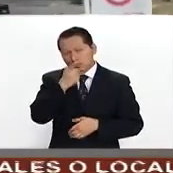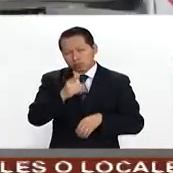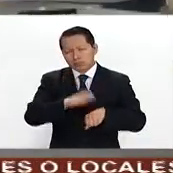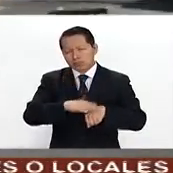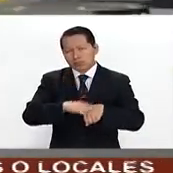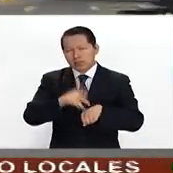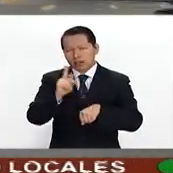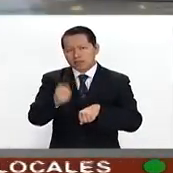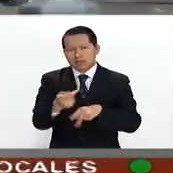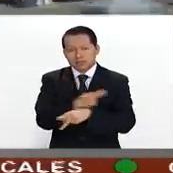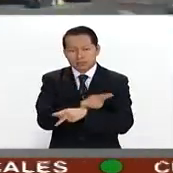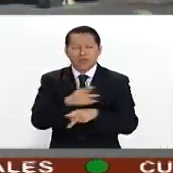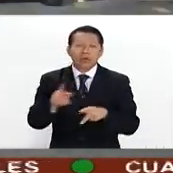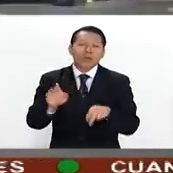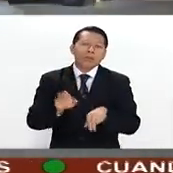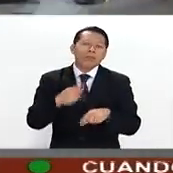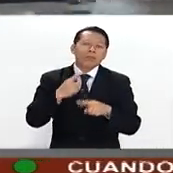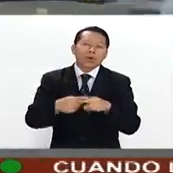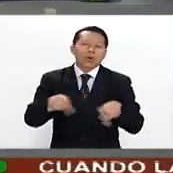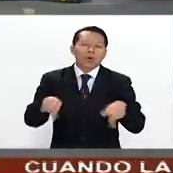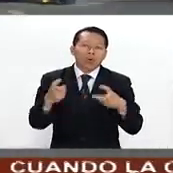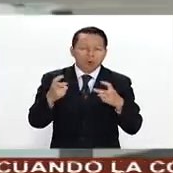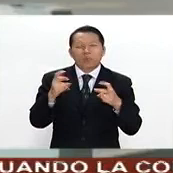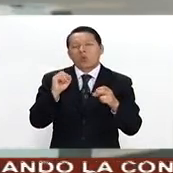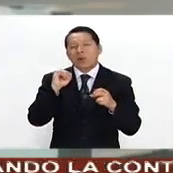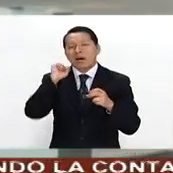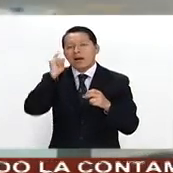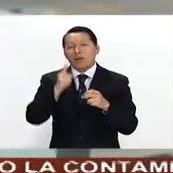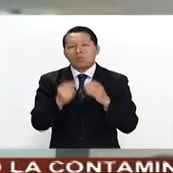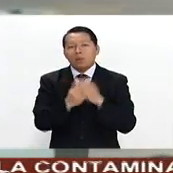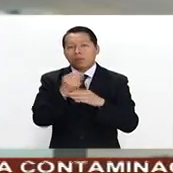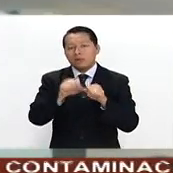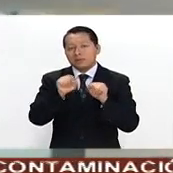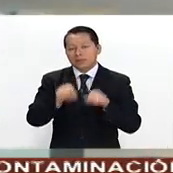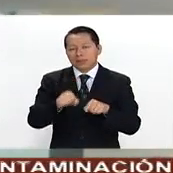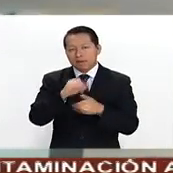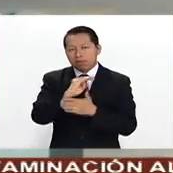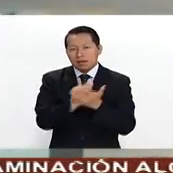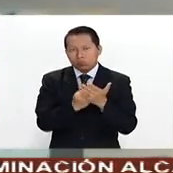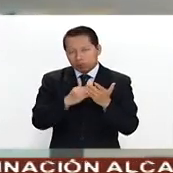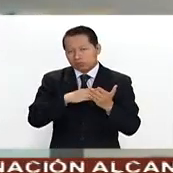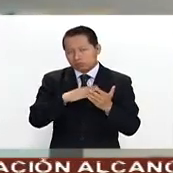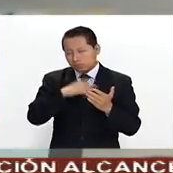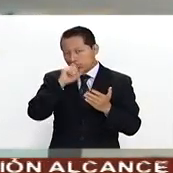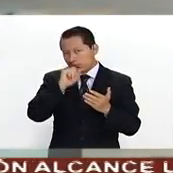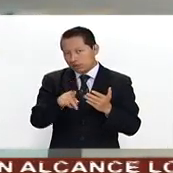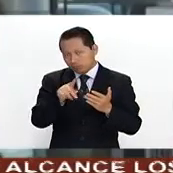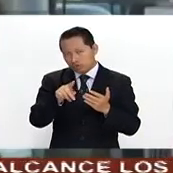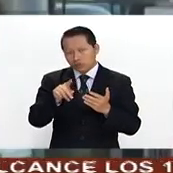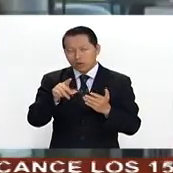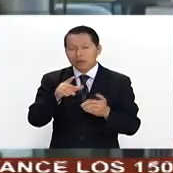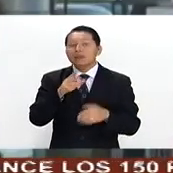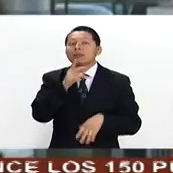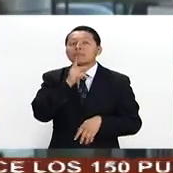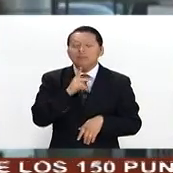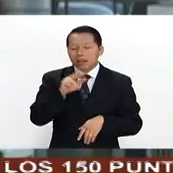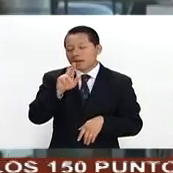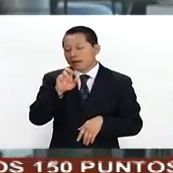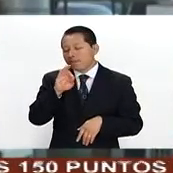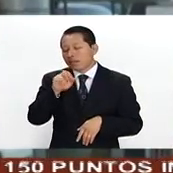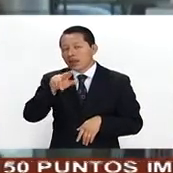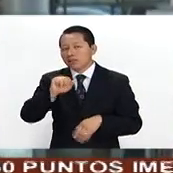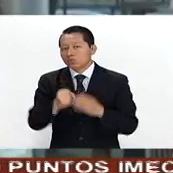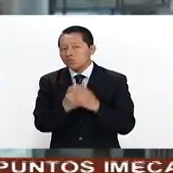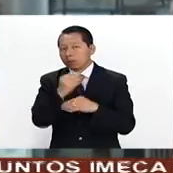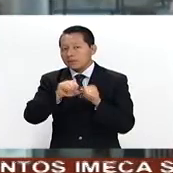por factores como la delincuencia y la implementación de un nuevo sistema de facturación por parte de la subsidiaria Pemex Refinación.